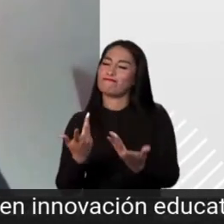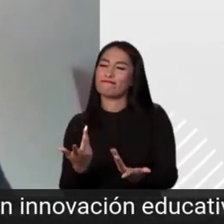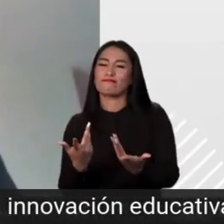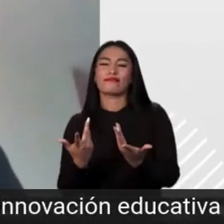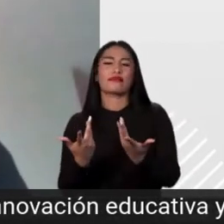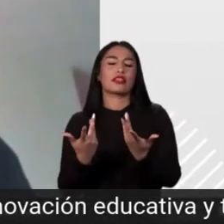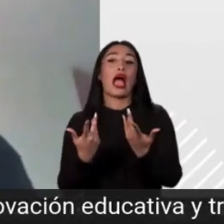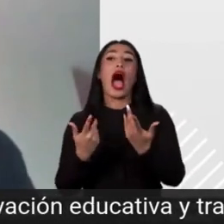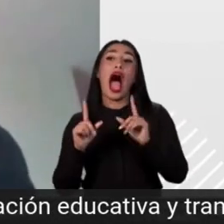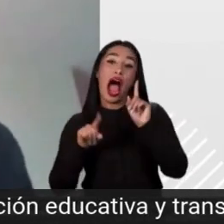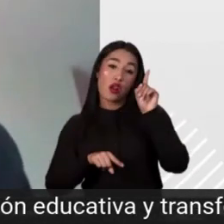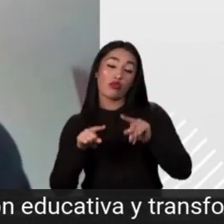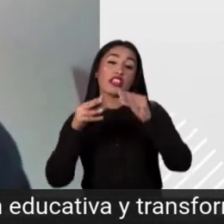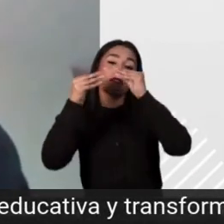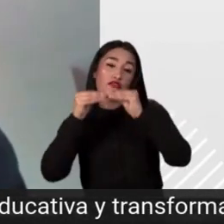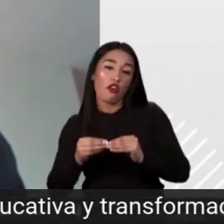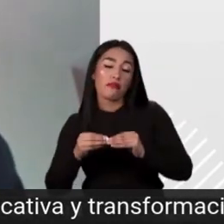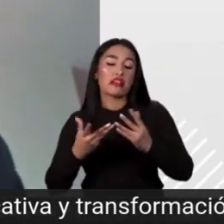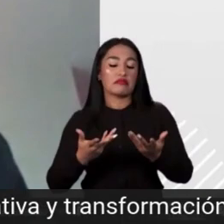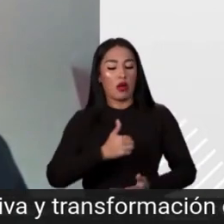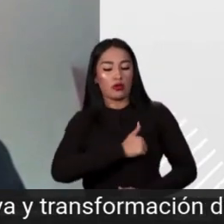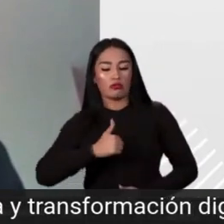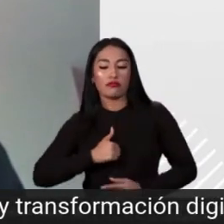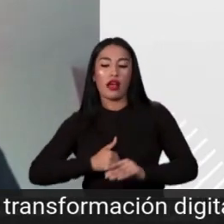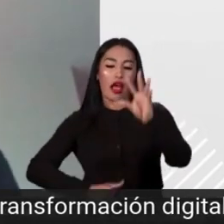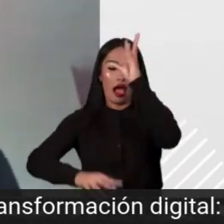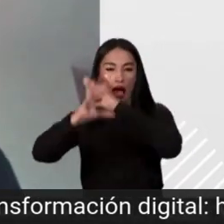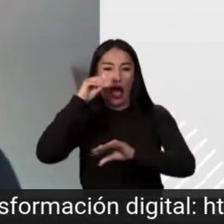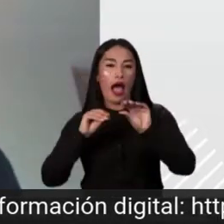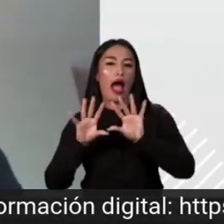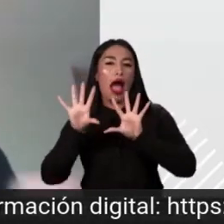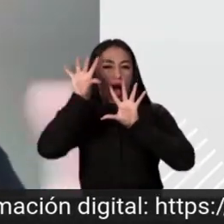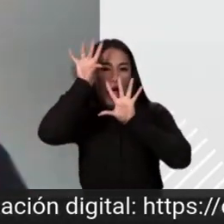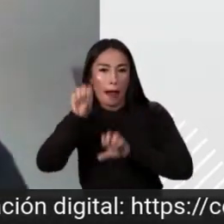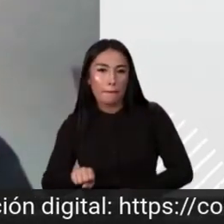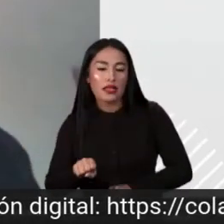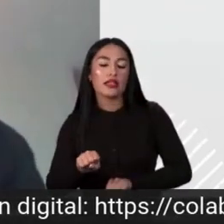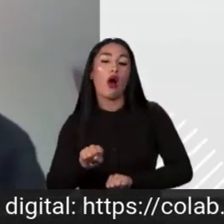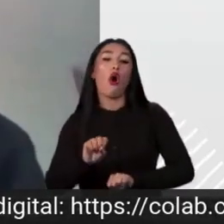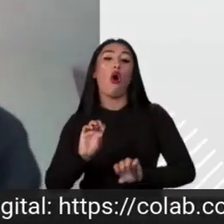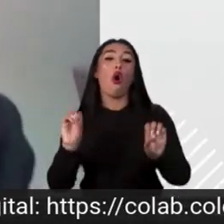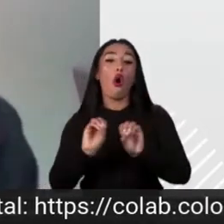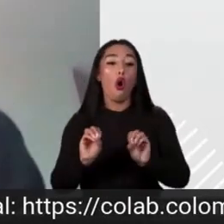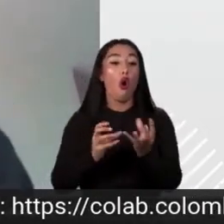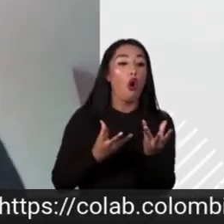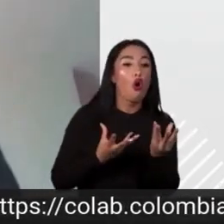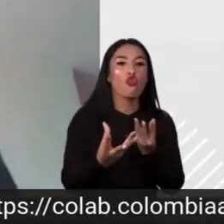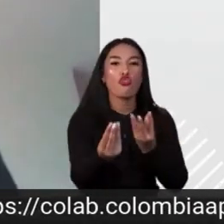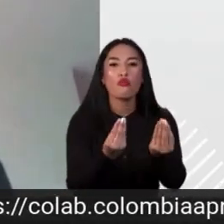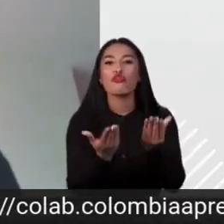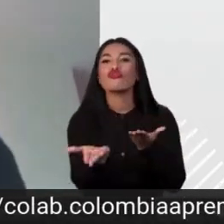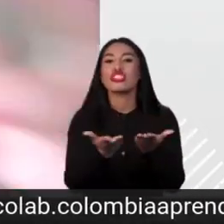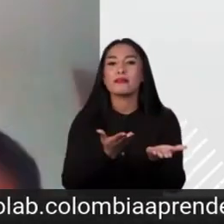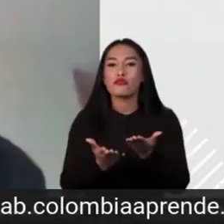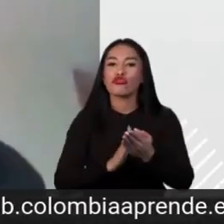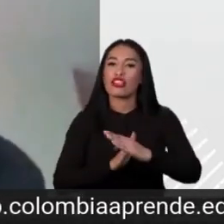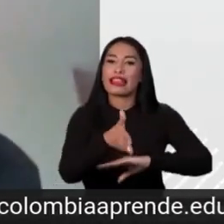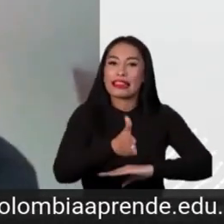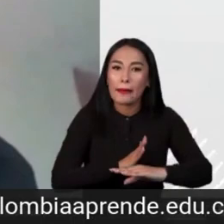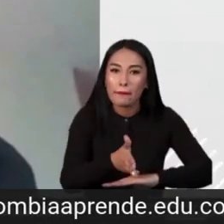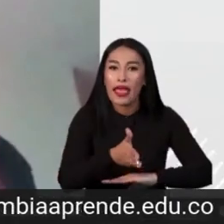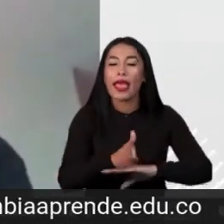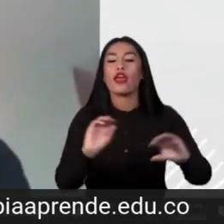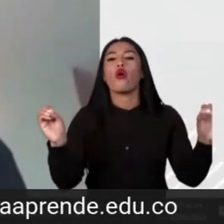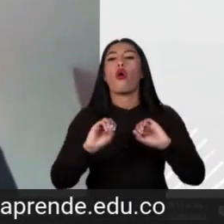sistemas autónomos, hay tercerización de capacidades a través de grupos que prestan servicios de manera remota o que entran